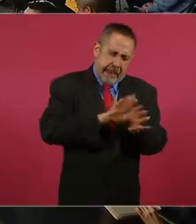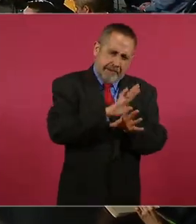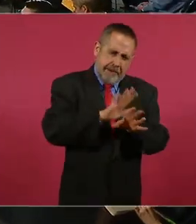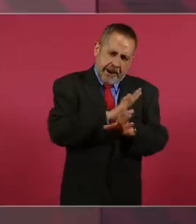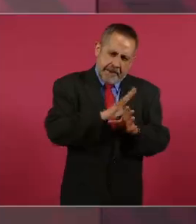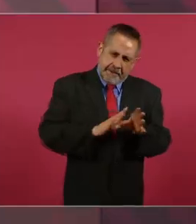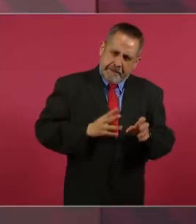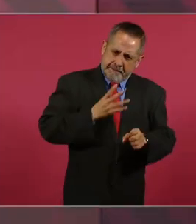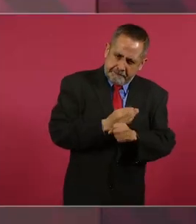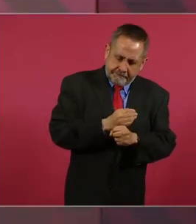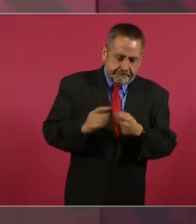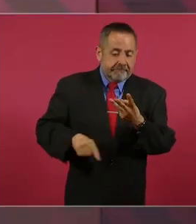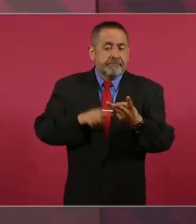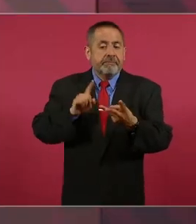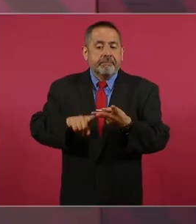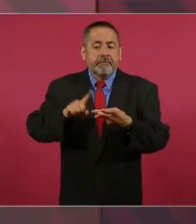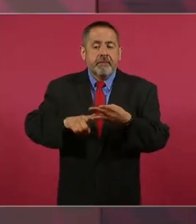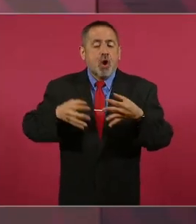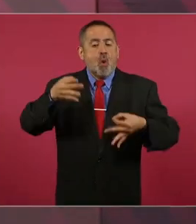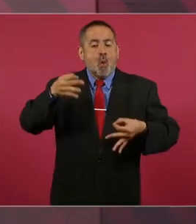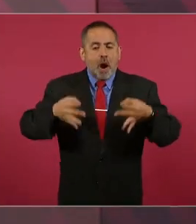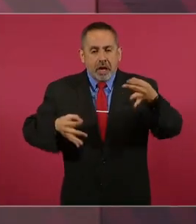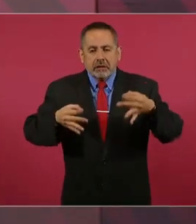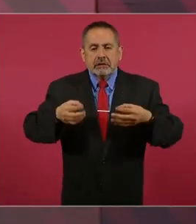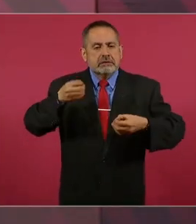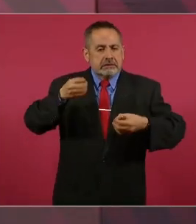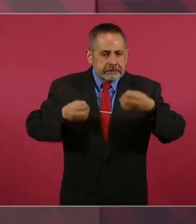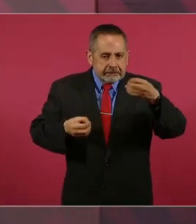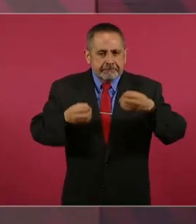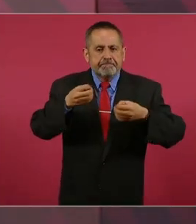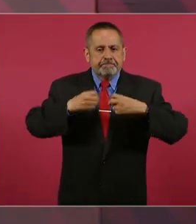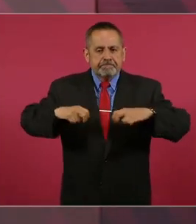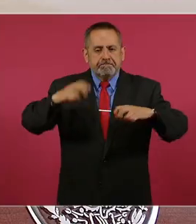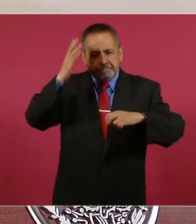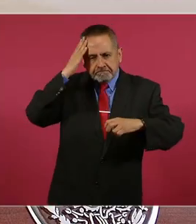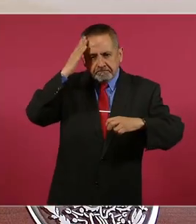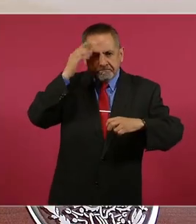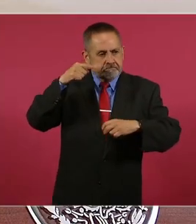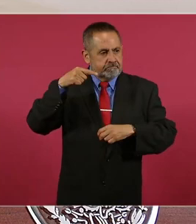la elección de los jueces, magistrados, ministros del Poder Judicial,